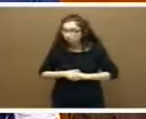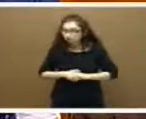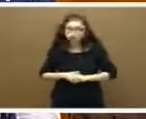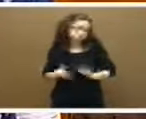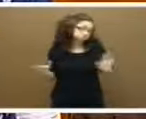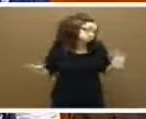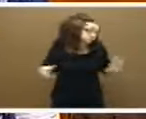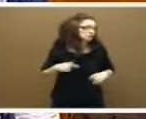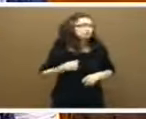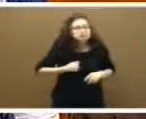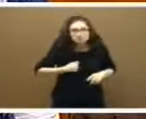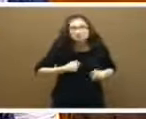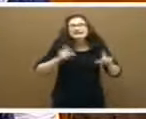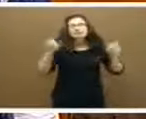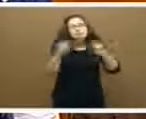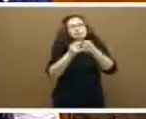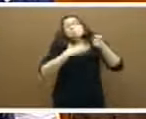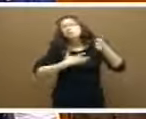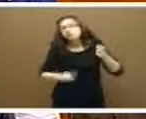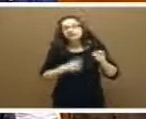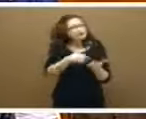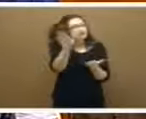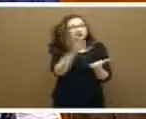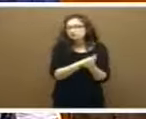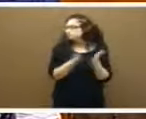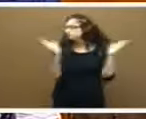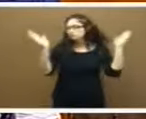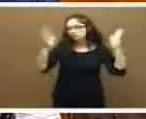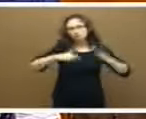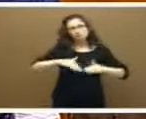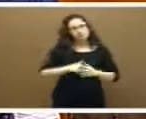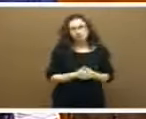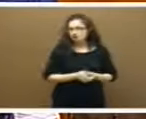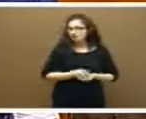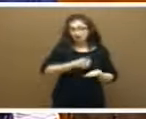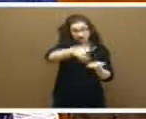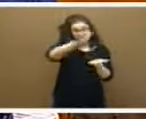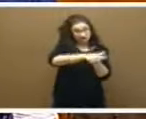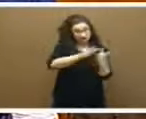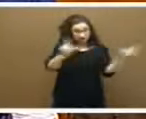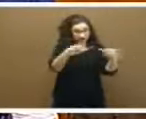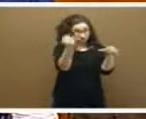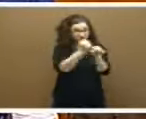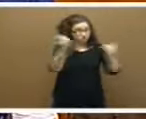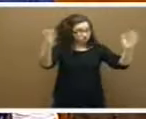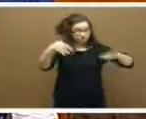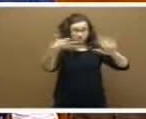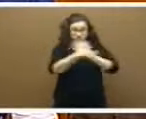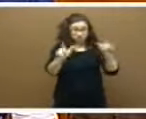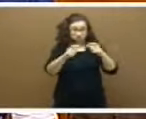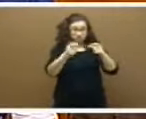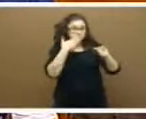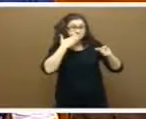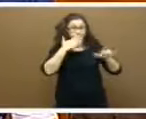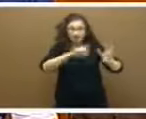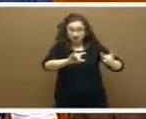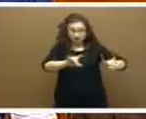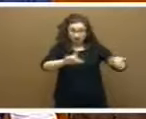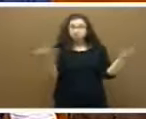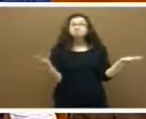jamás ha habido acta, que usted también me lo contesta. No hay acta de reuniones de trabajo previa entre la Junta de Extremadura y la Administración General del